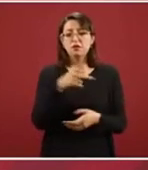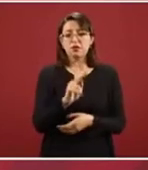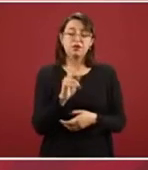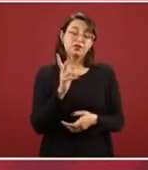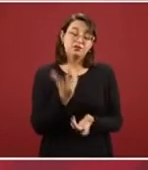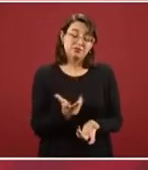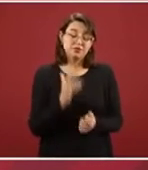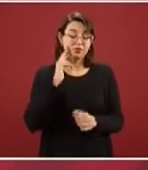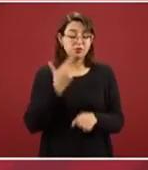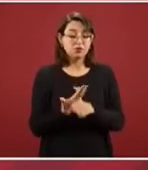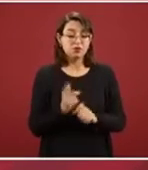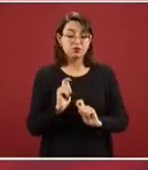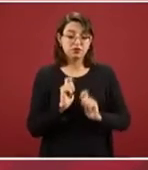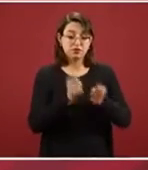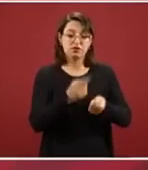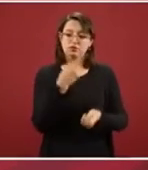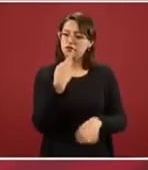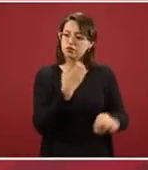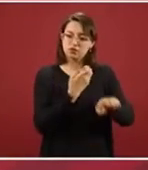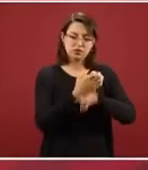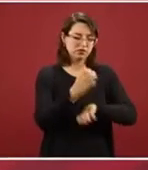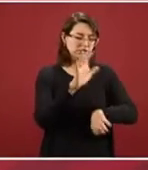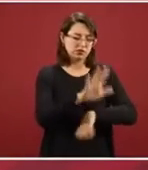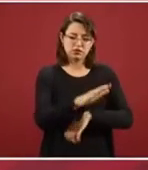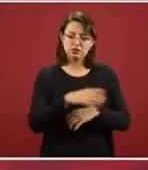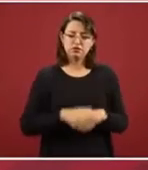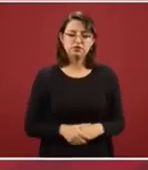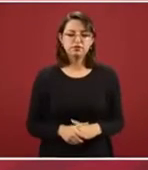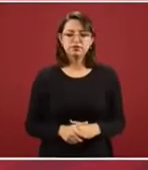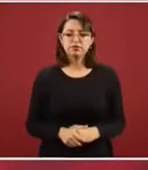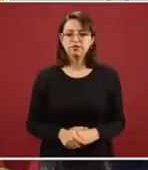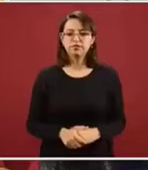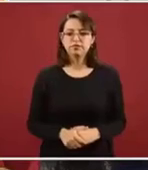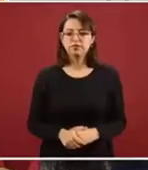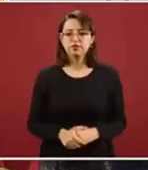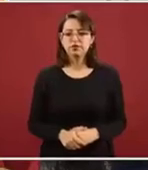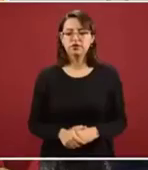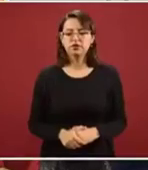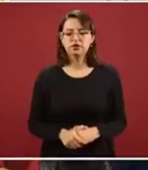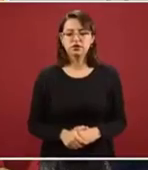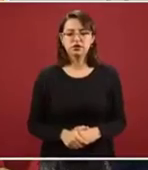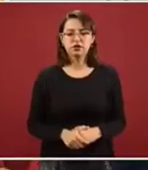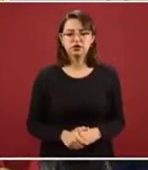es una atribución inminentemente local. Gracias.